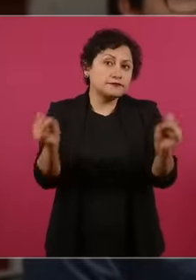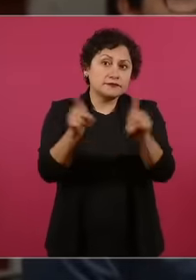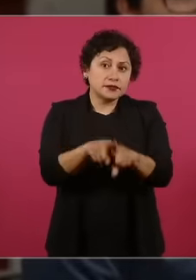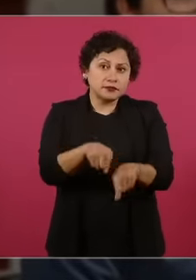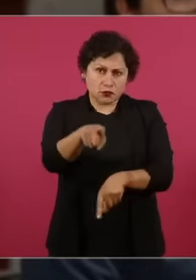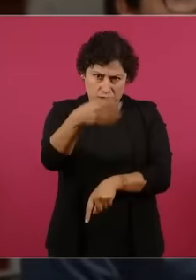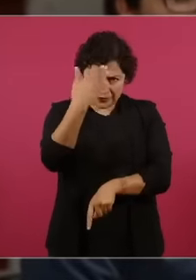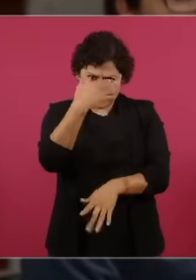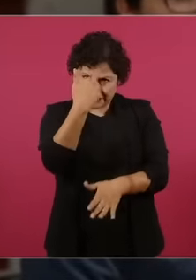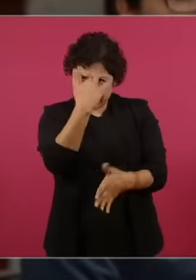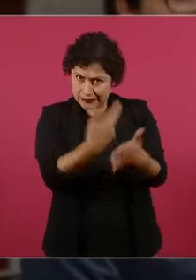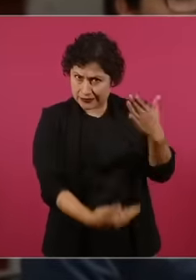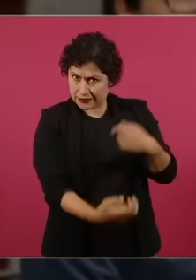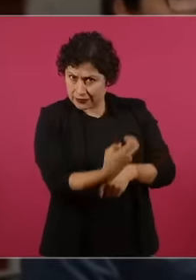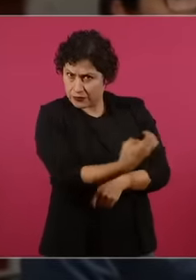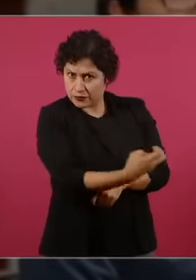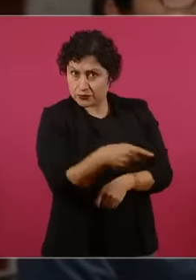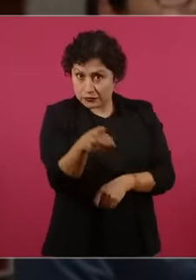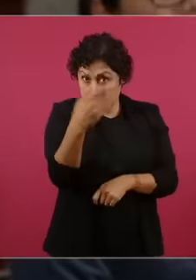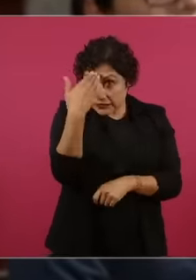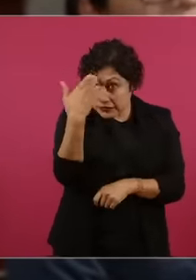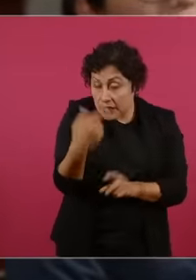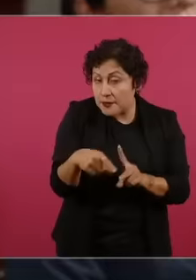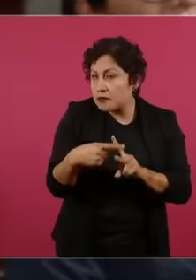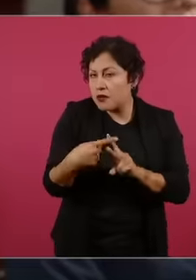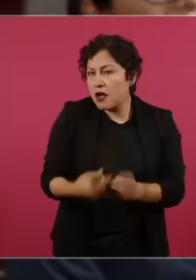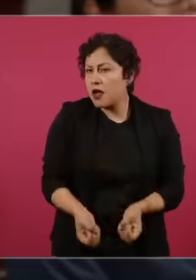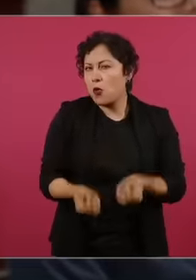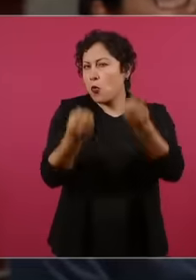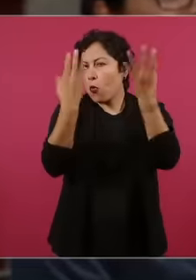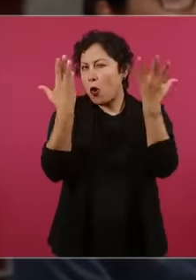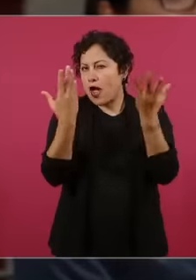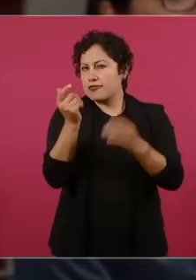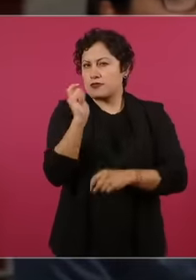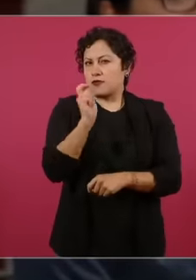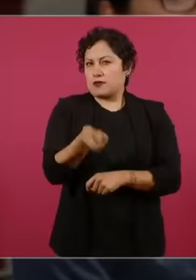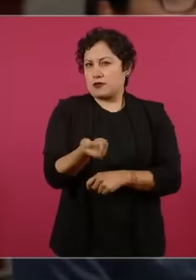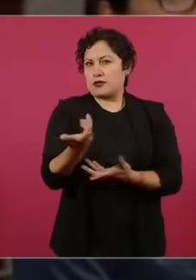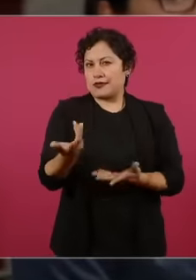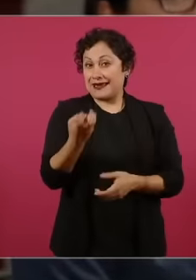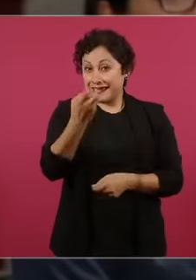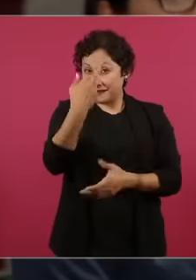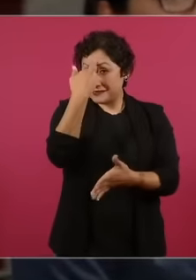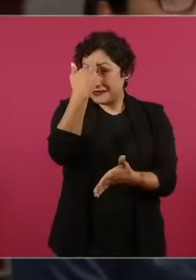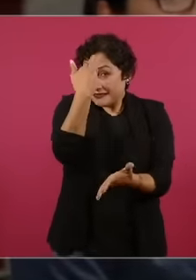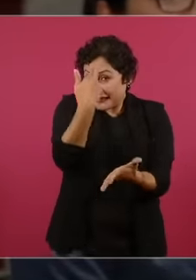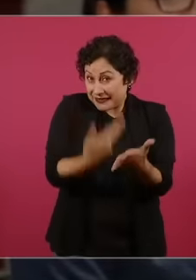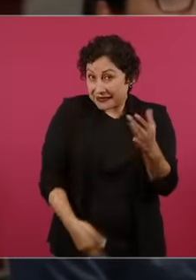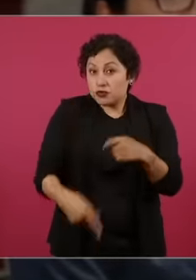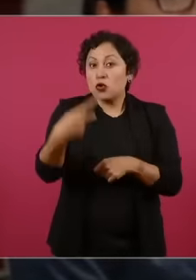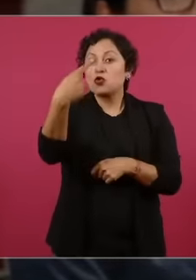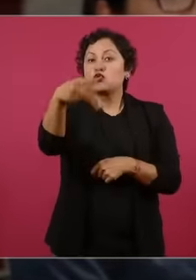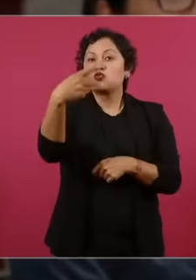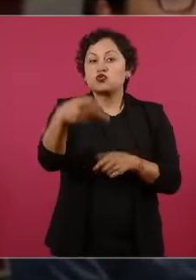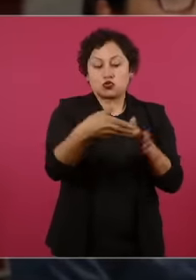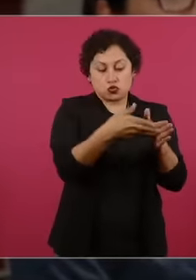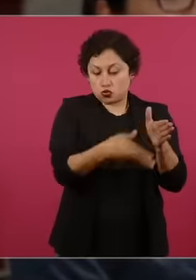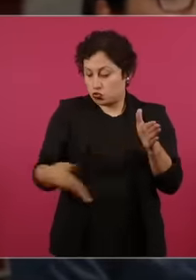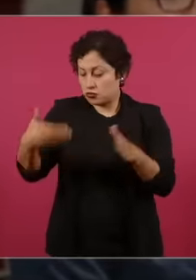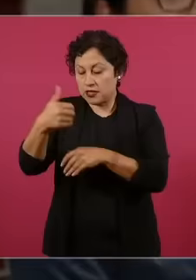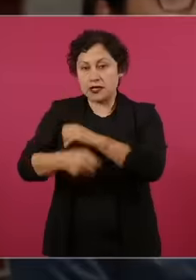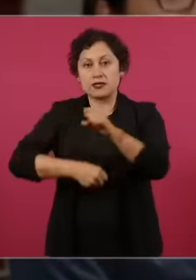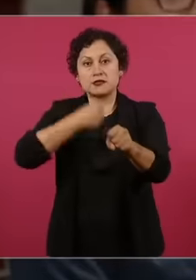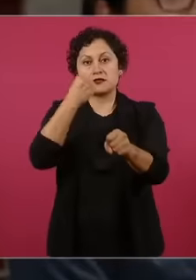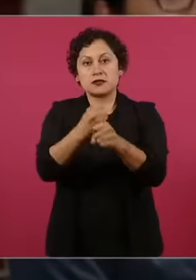tiene estadísticas de cómo ha caminado este delito en su sexenio? ¿Por qué no lo